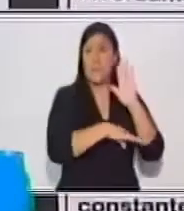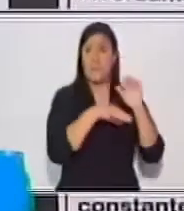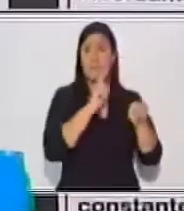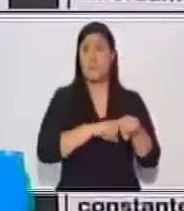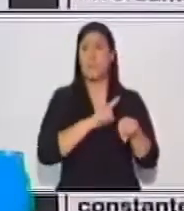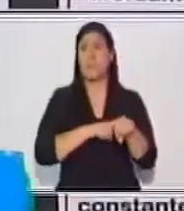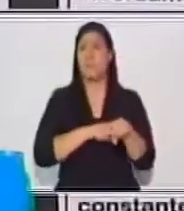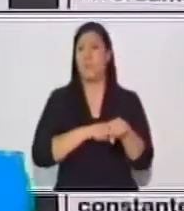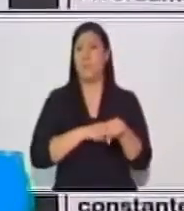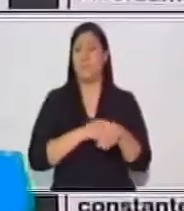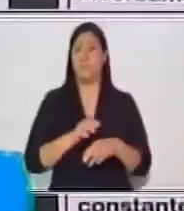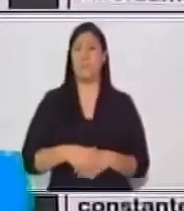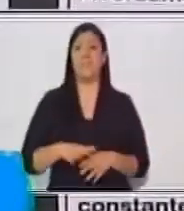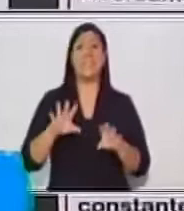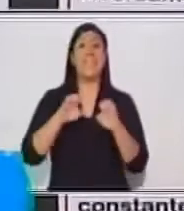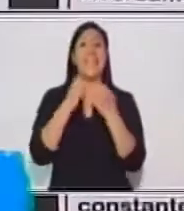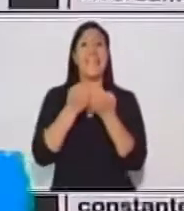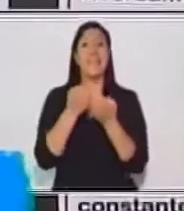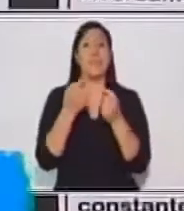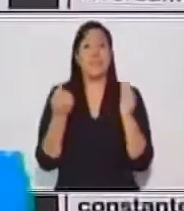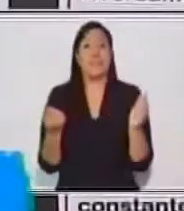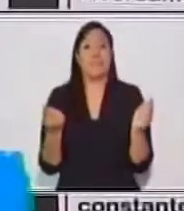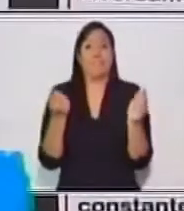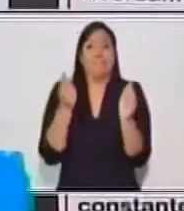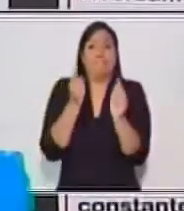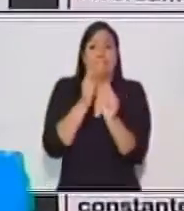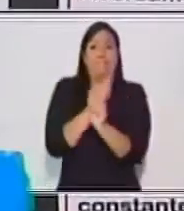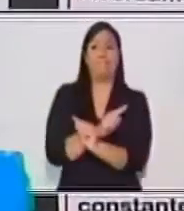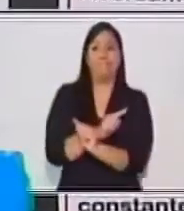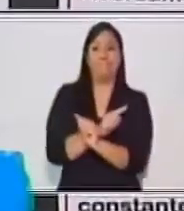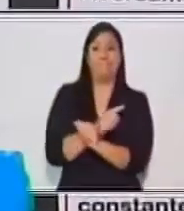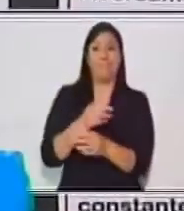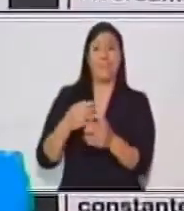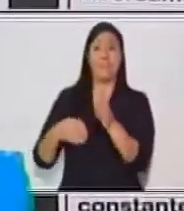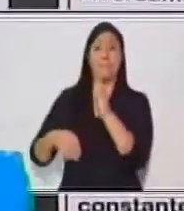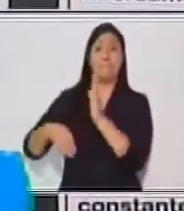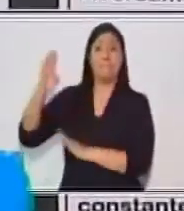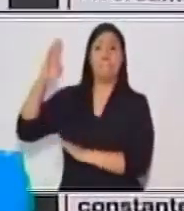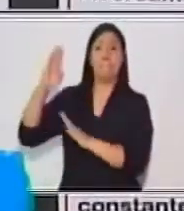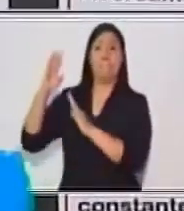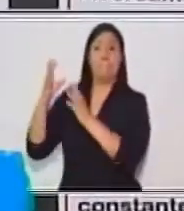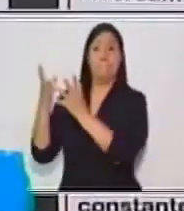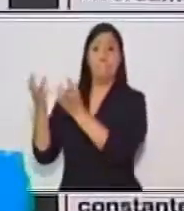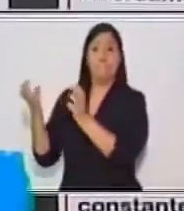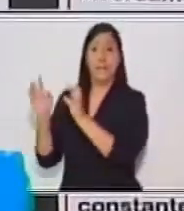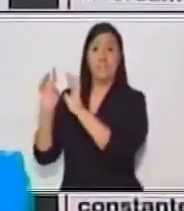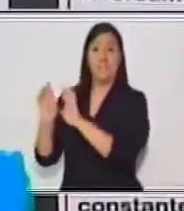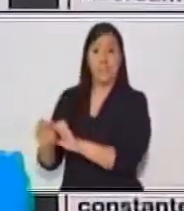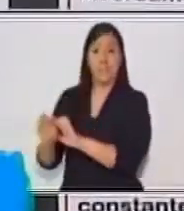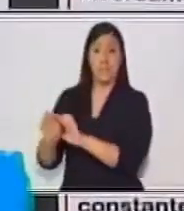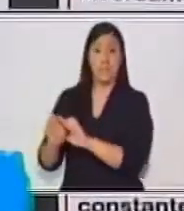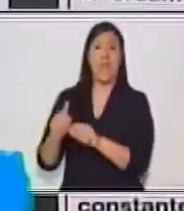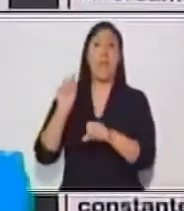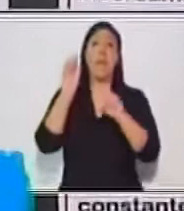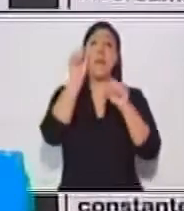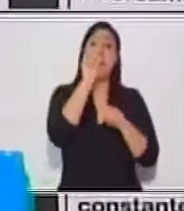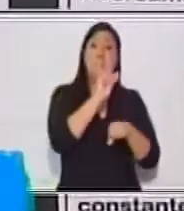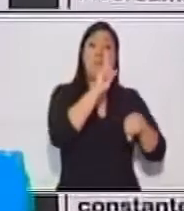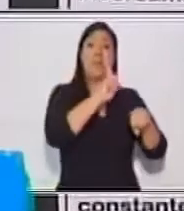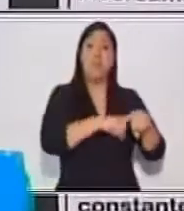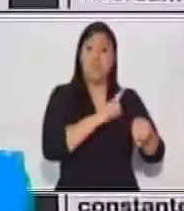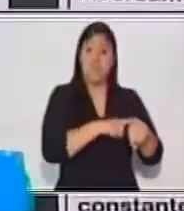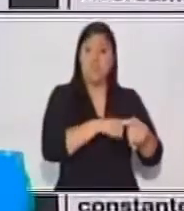es inversa. A más trabajadores, menos tiempo. Y a menos